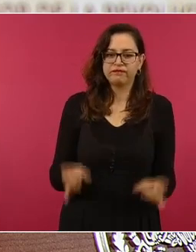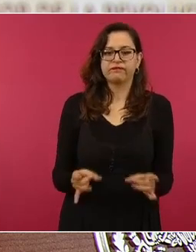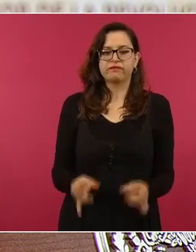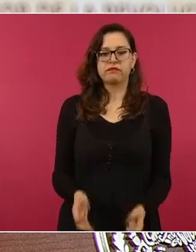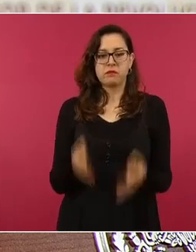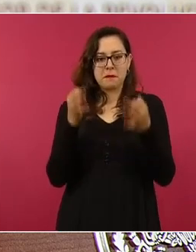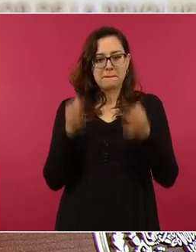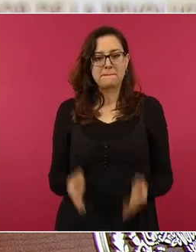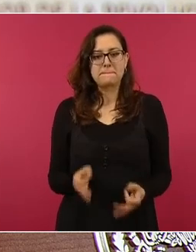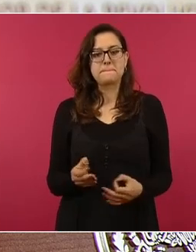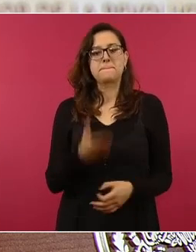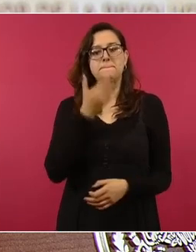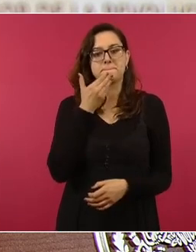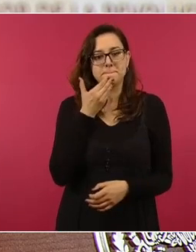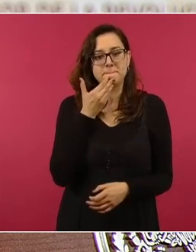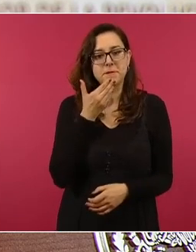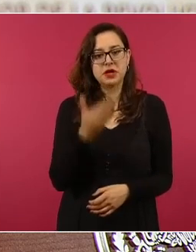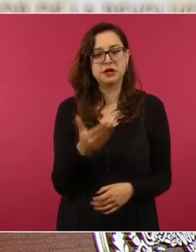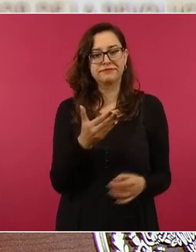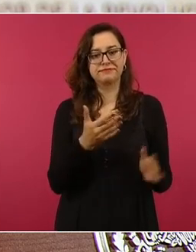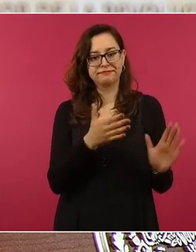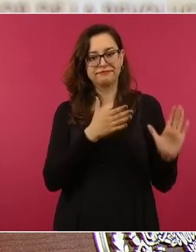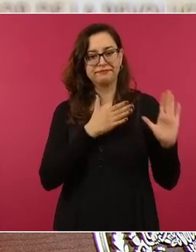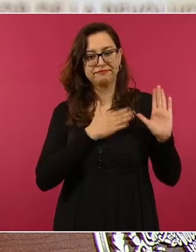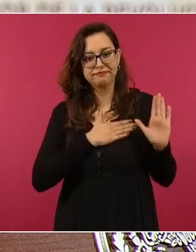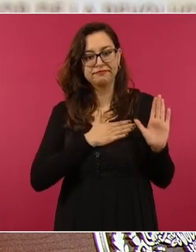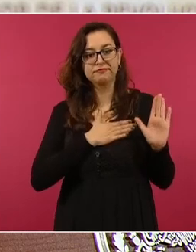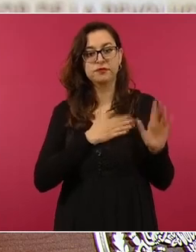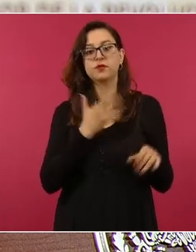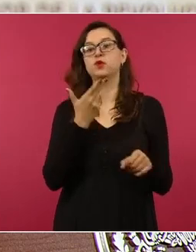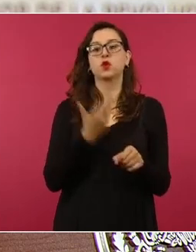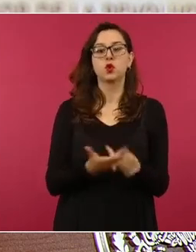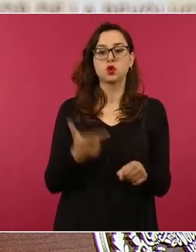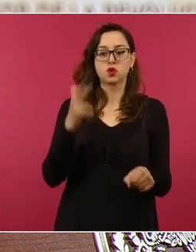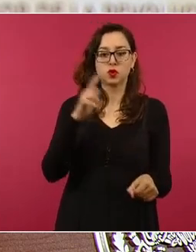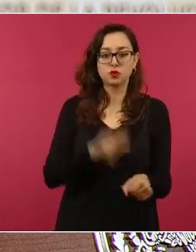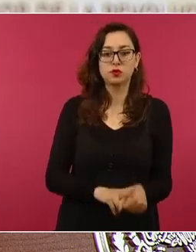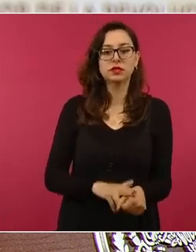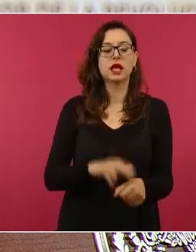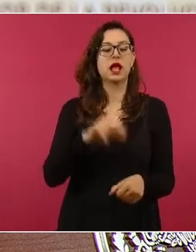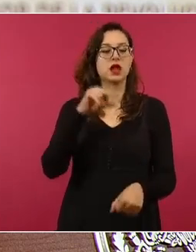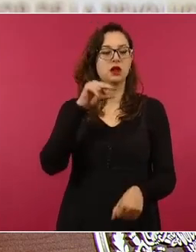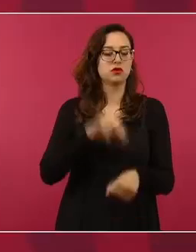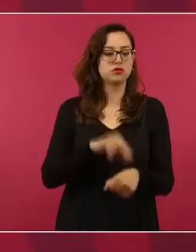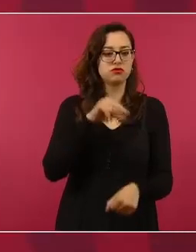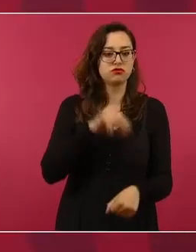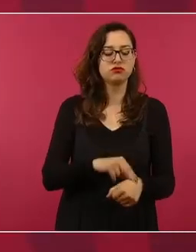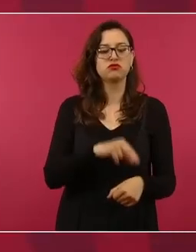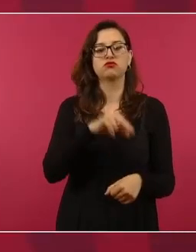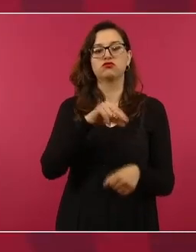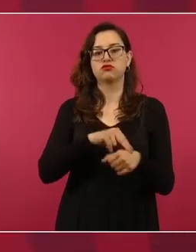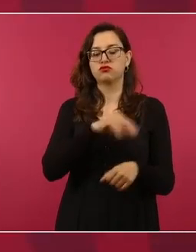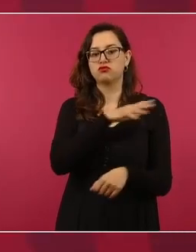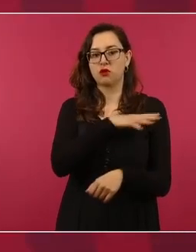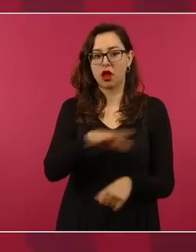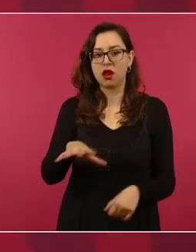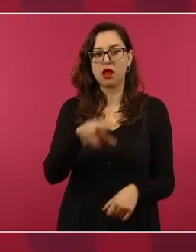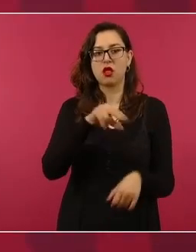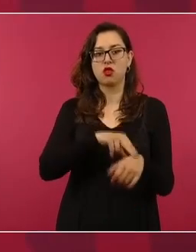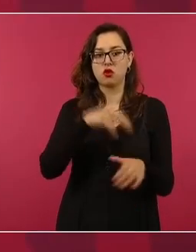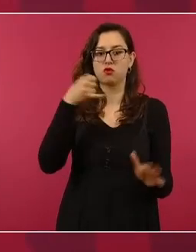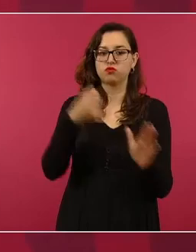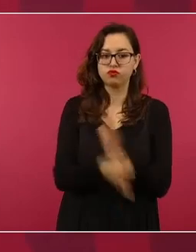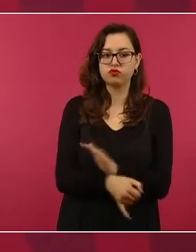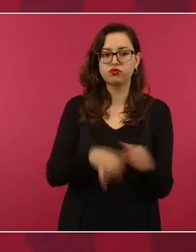buenos hospitales, con médicos generales, con médicos especialistas, con